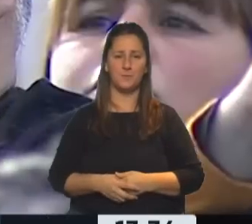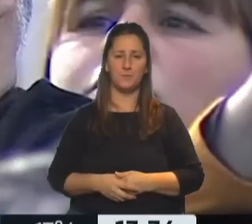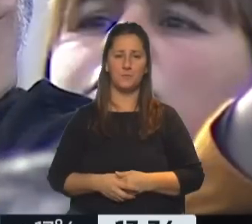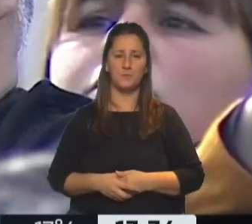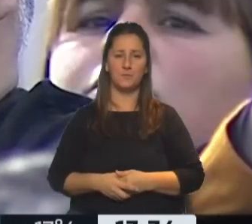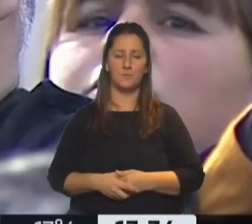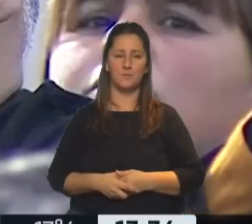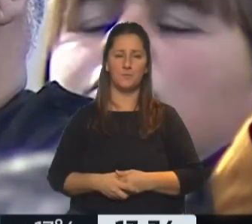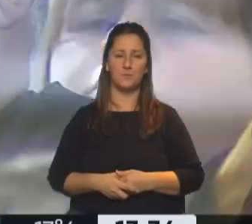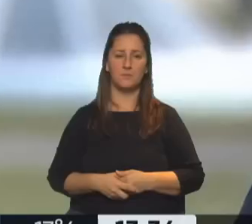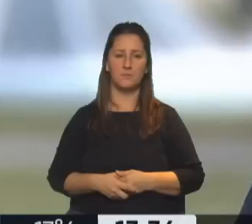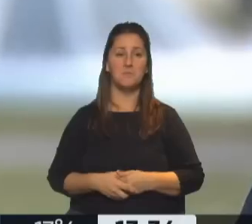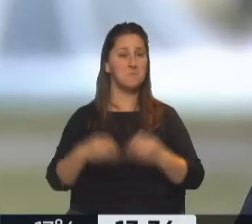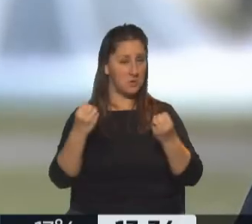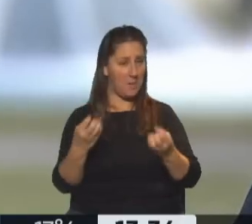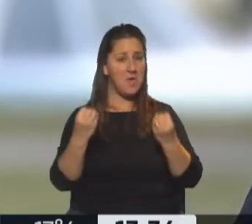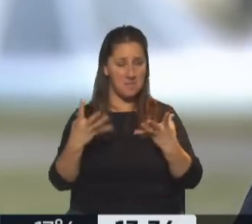Y que viene bien